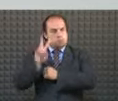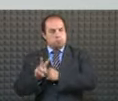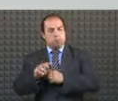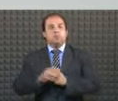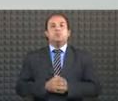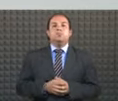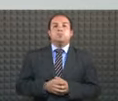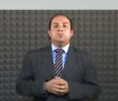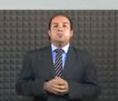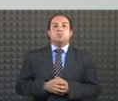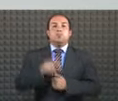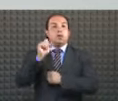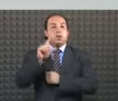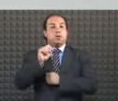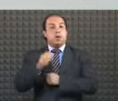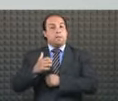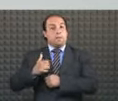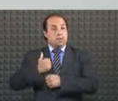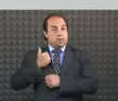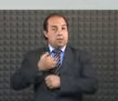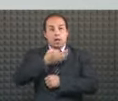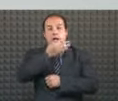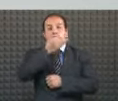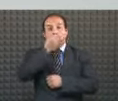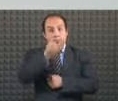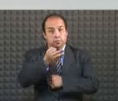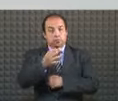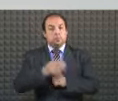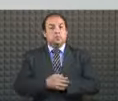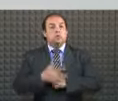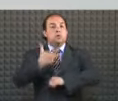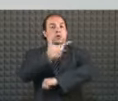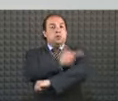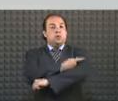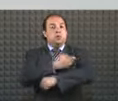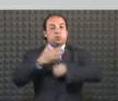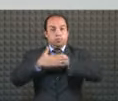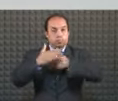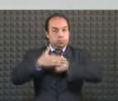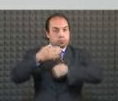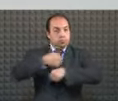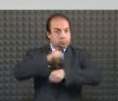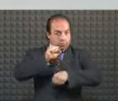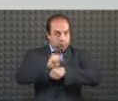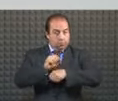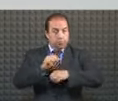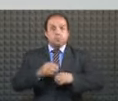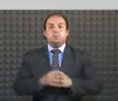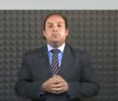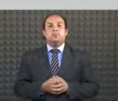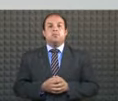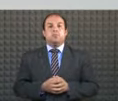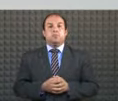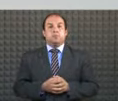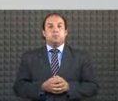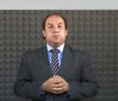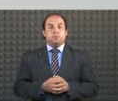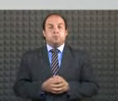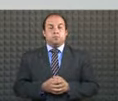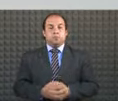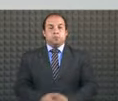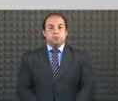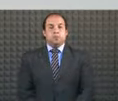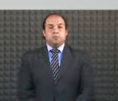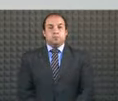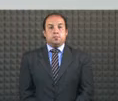y también vamos a aprovechar para anunciar la vacunación de la próxima semana, que vamos